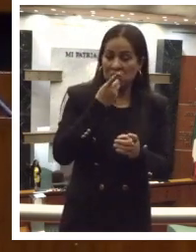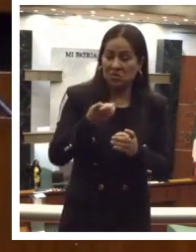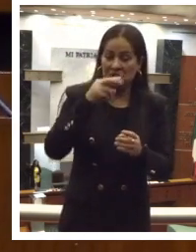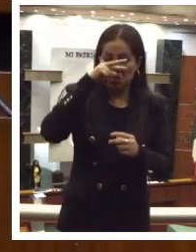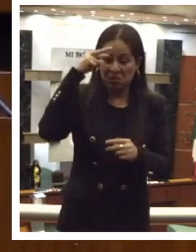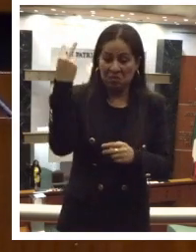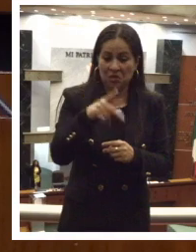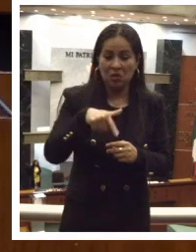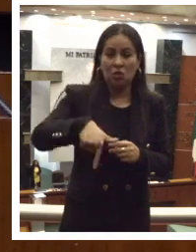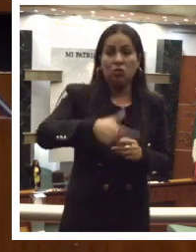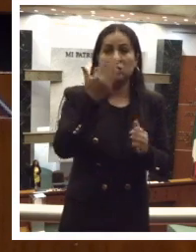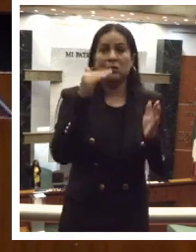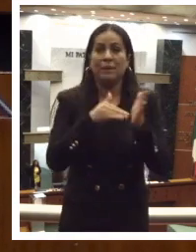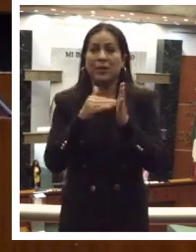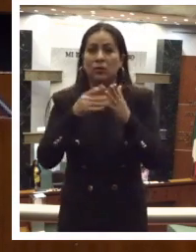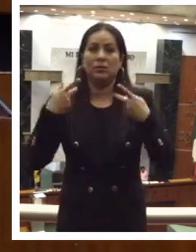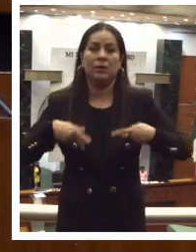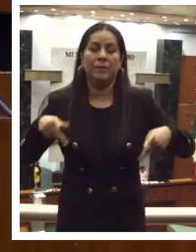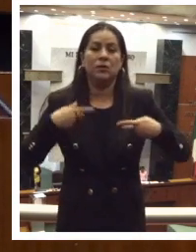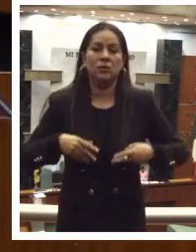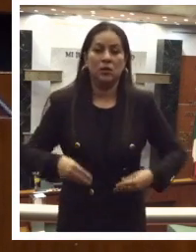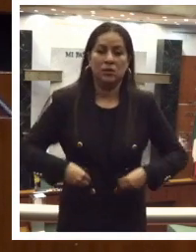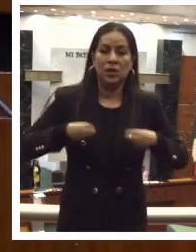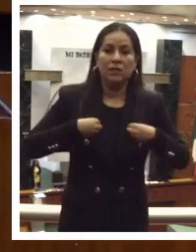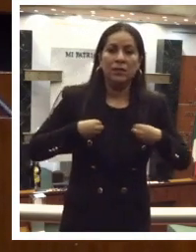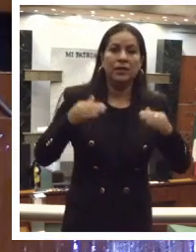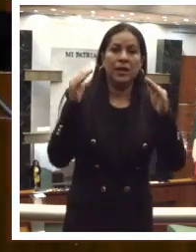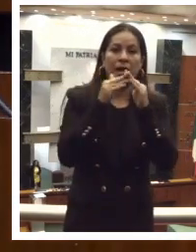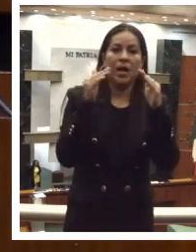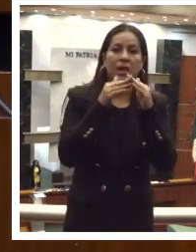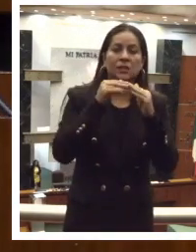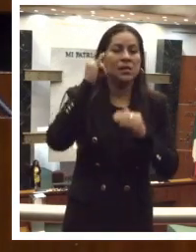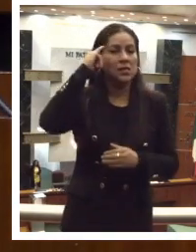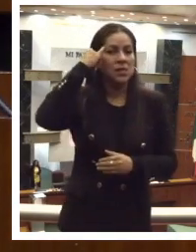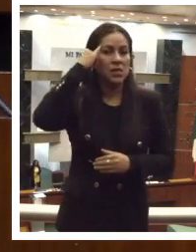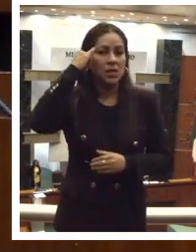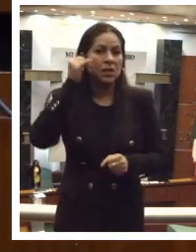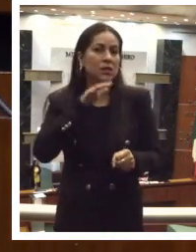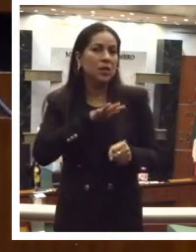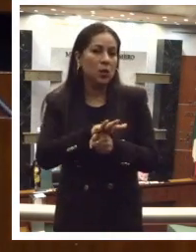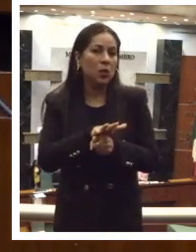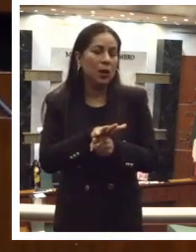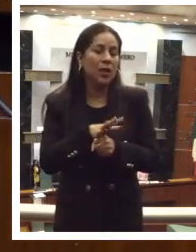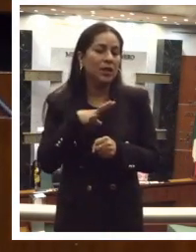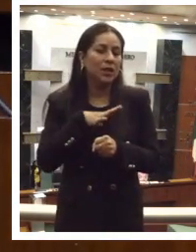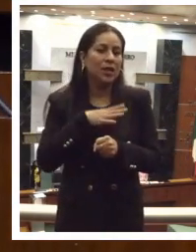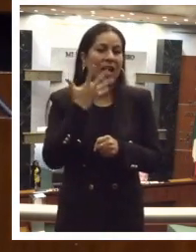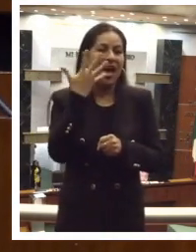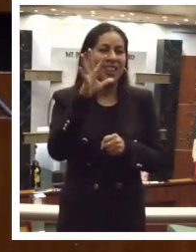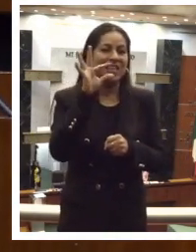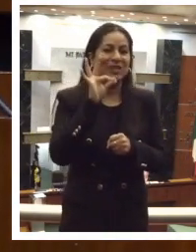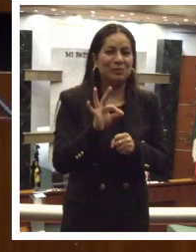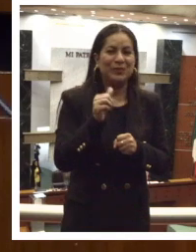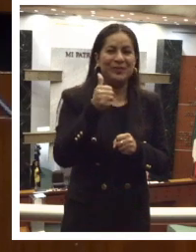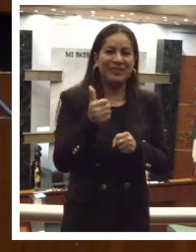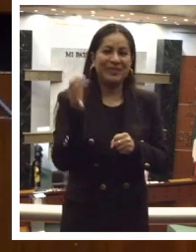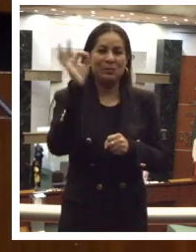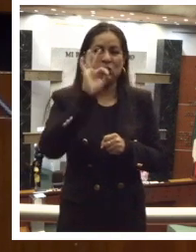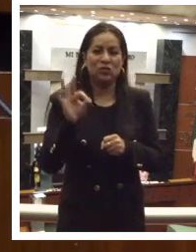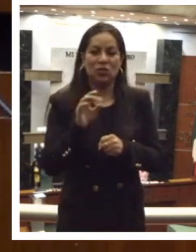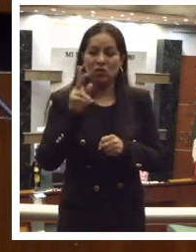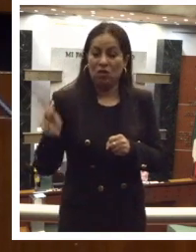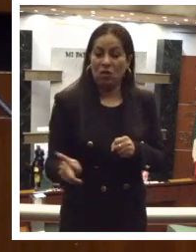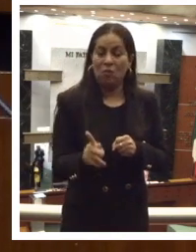México hay 12 millones de personas que viven en hogares indígenas, los cuales equivale al 10.6% de